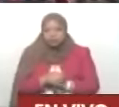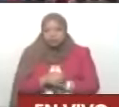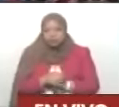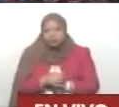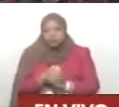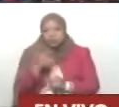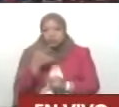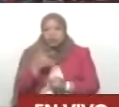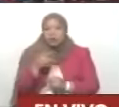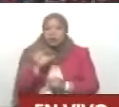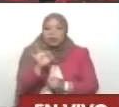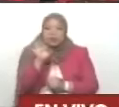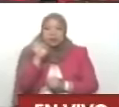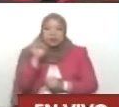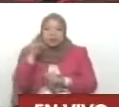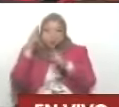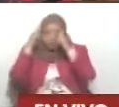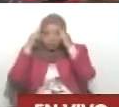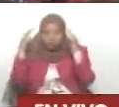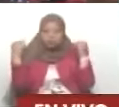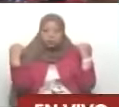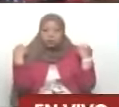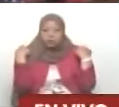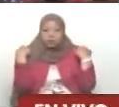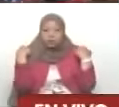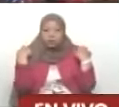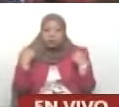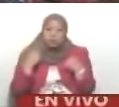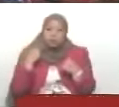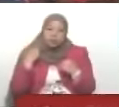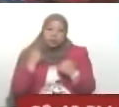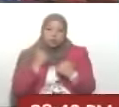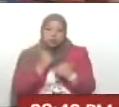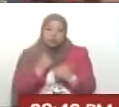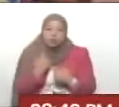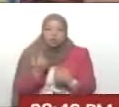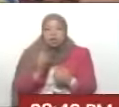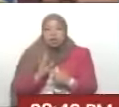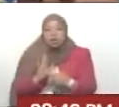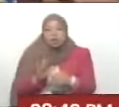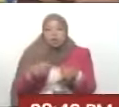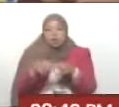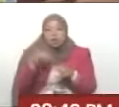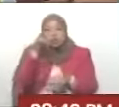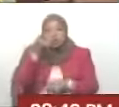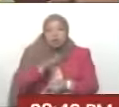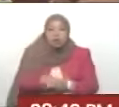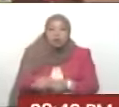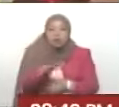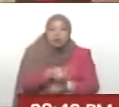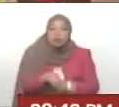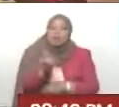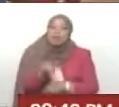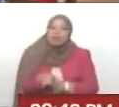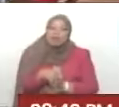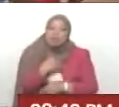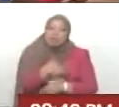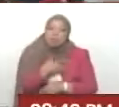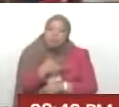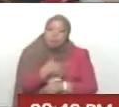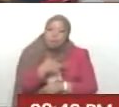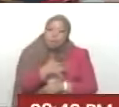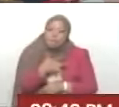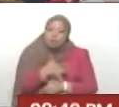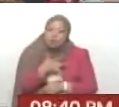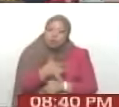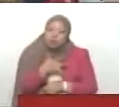fui la seleccionada por la Virgen, pues ella me eligió para que fuese quien representara y le entregara. Y tú estabas ese, muy emocionada. Sí, así